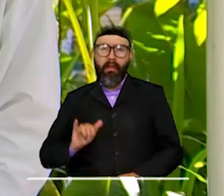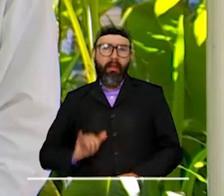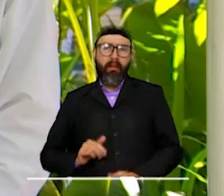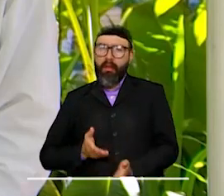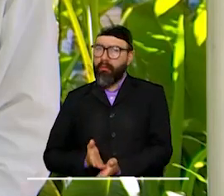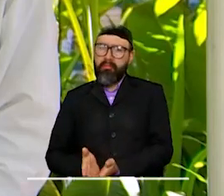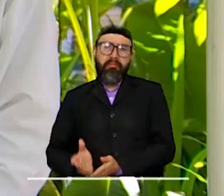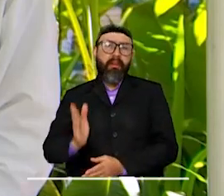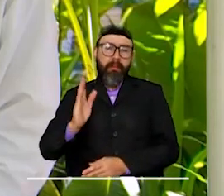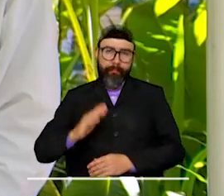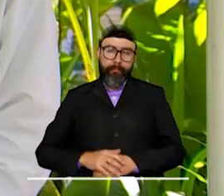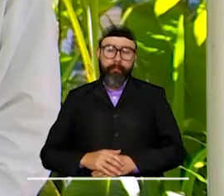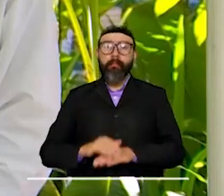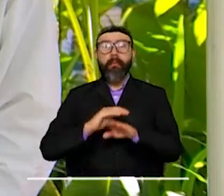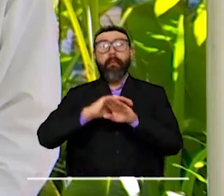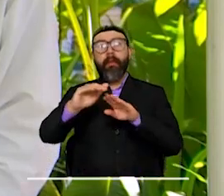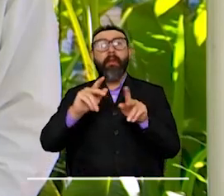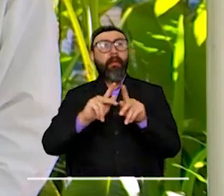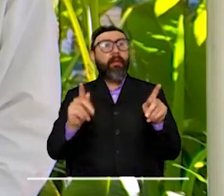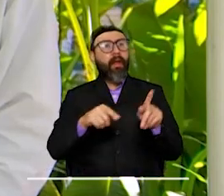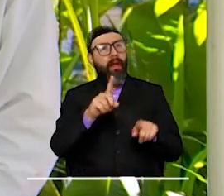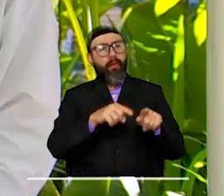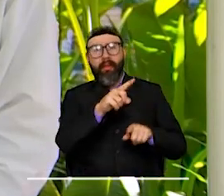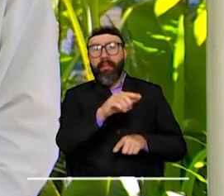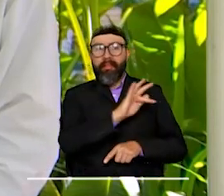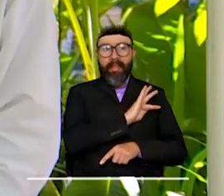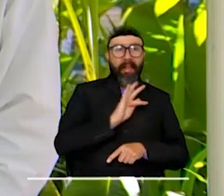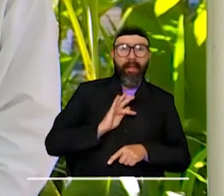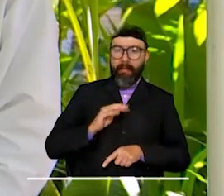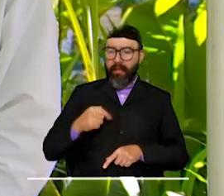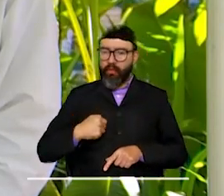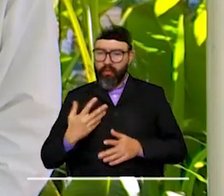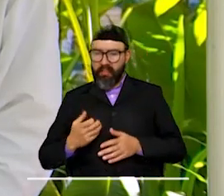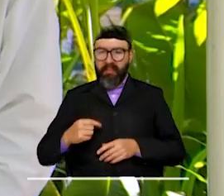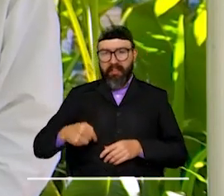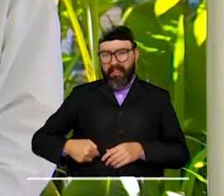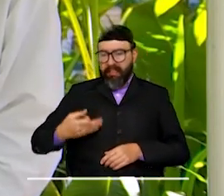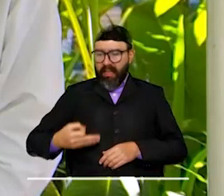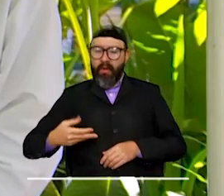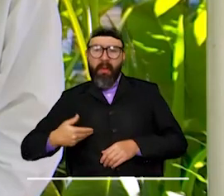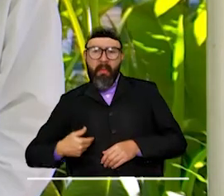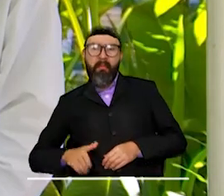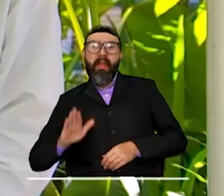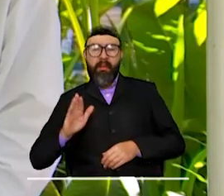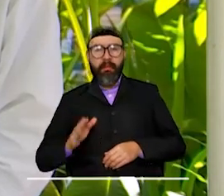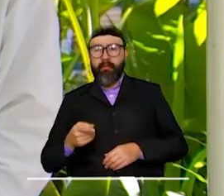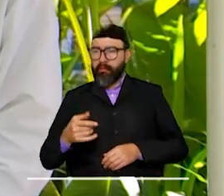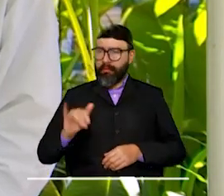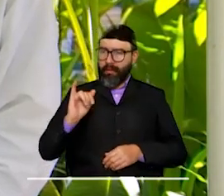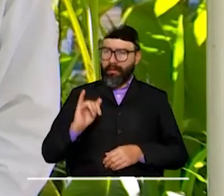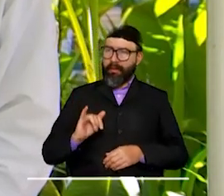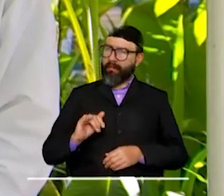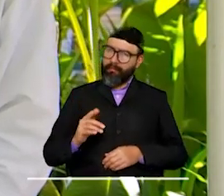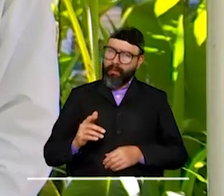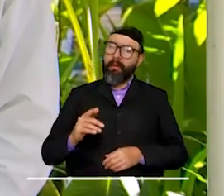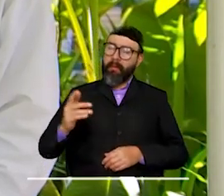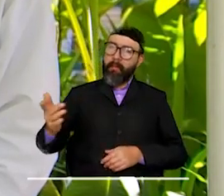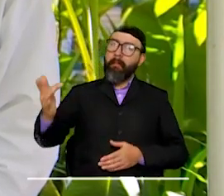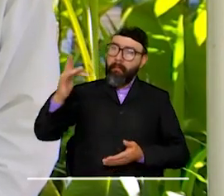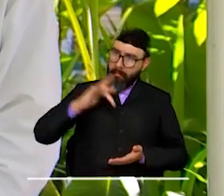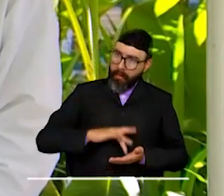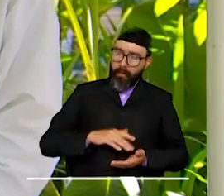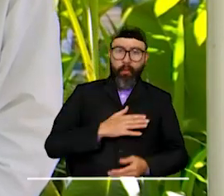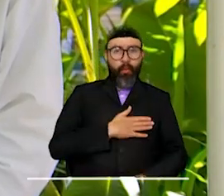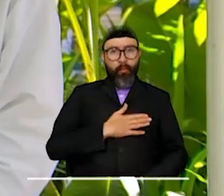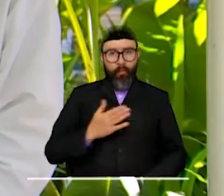las personas que se hacen esos tratamientos para sacarse los cálculos con esto, a que vengan a mi consultorio, con mucho gusto